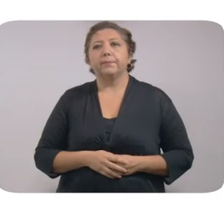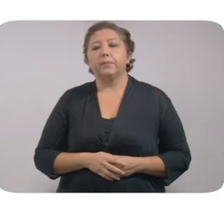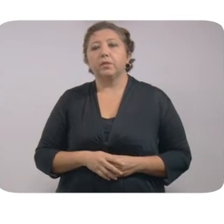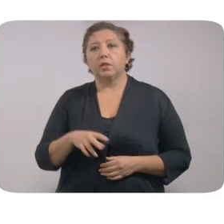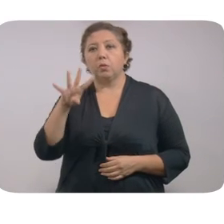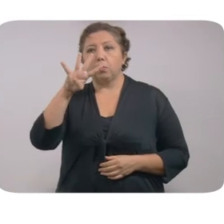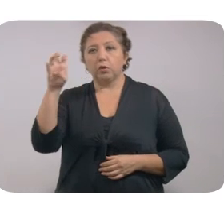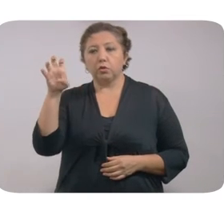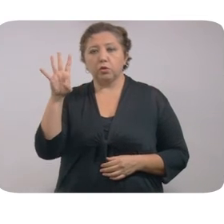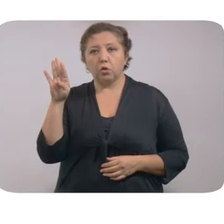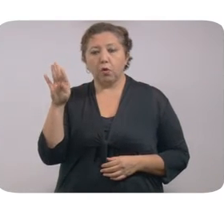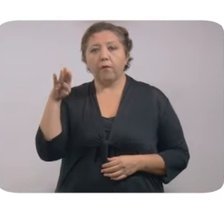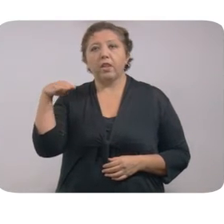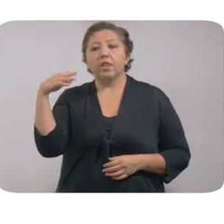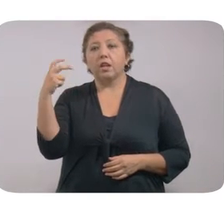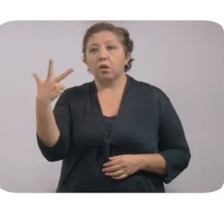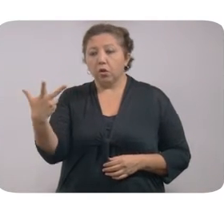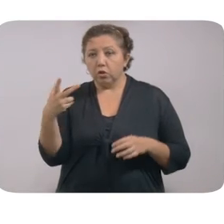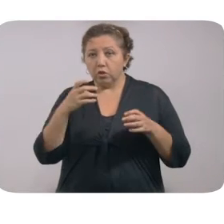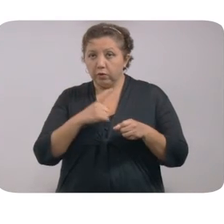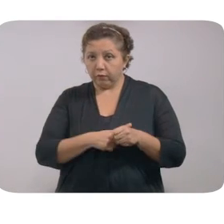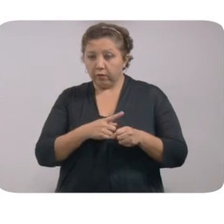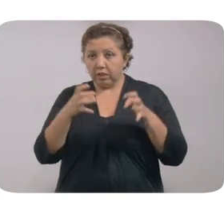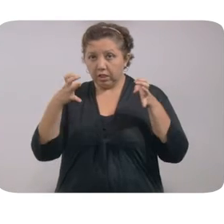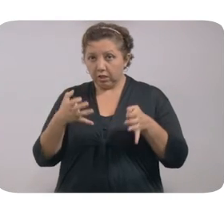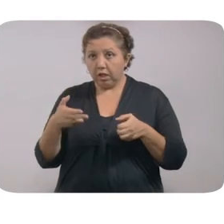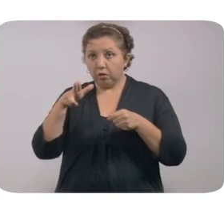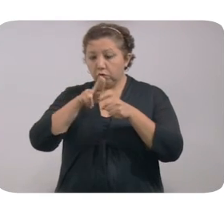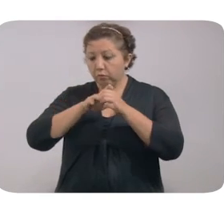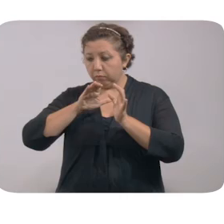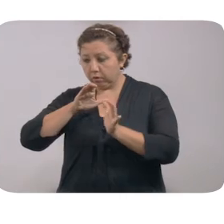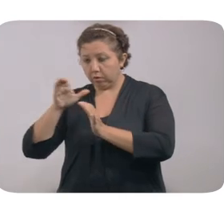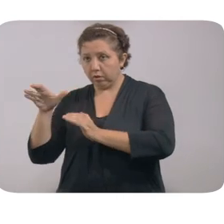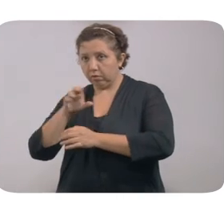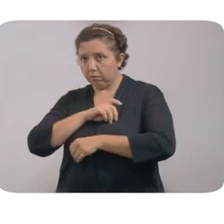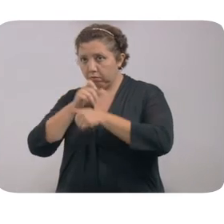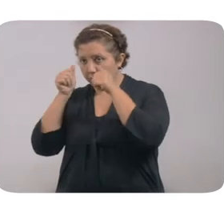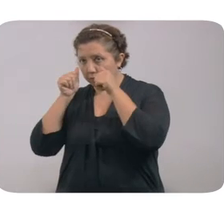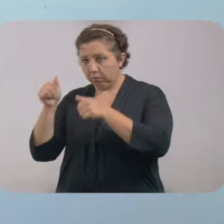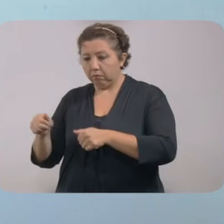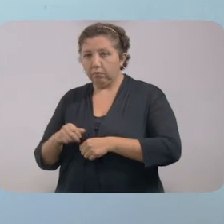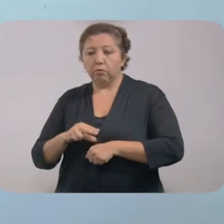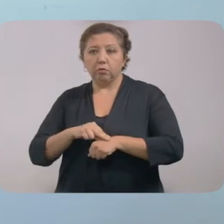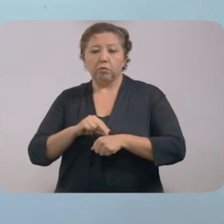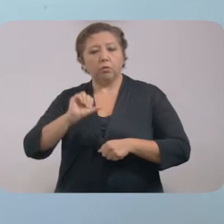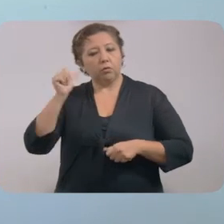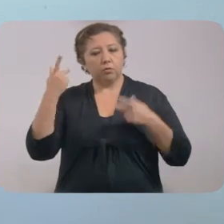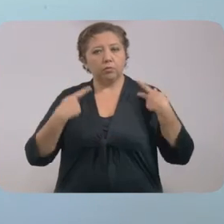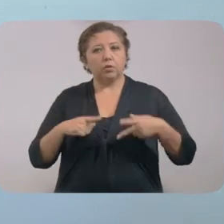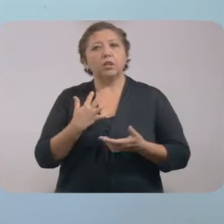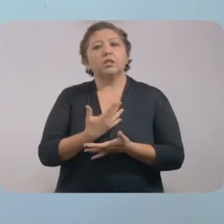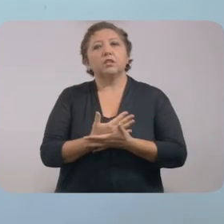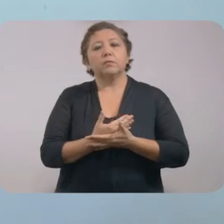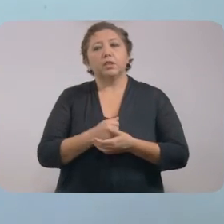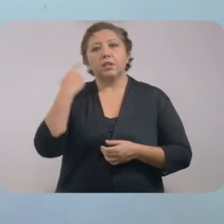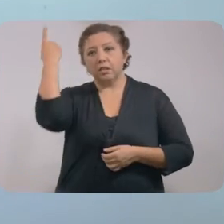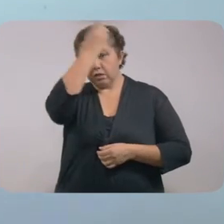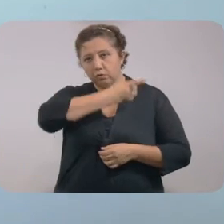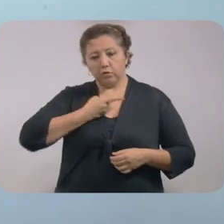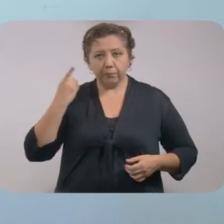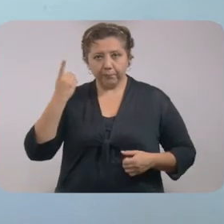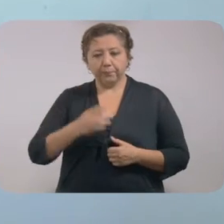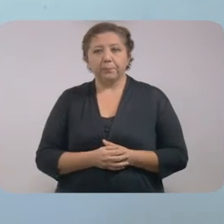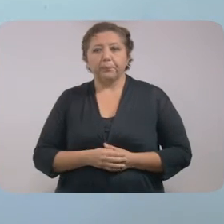leves. 498 de los casos confirmados están hospitalizados y en aislamiento total. Hay otros pacientes hospitalizados a la espera